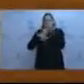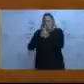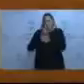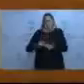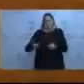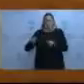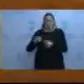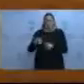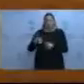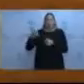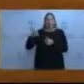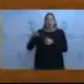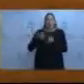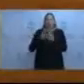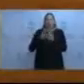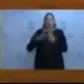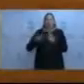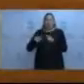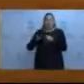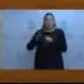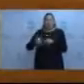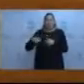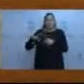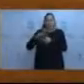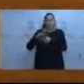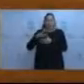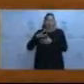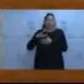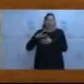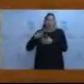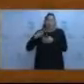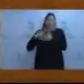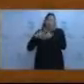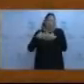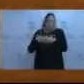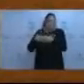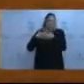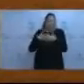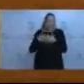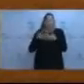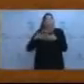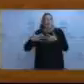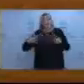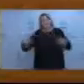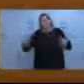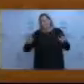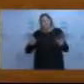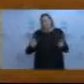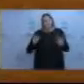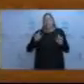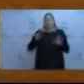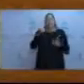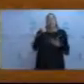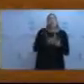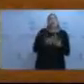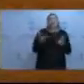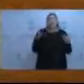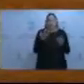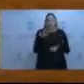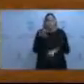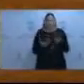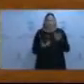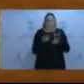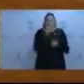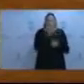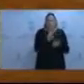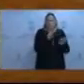norteamericano y canadiense, Public Access Defibrillation Trial, que lo voy a pasar, en el cual se demostró que, evaluando